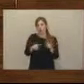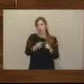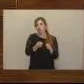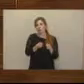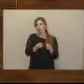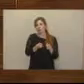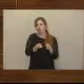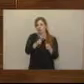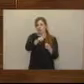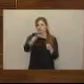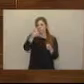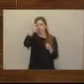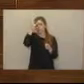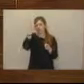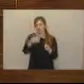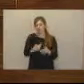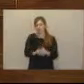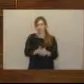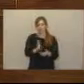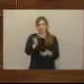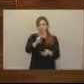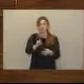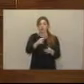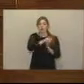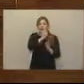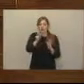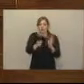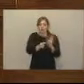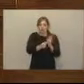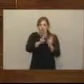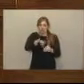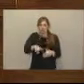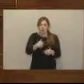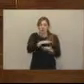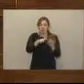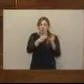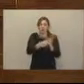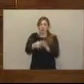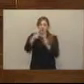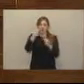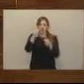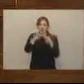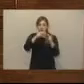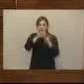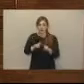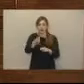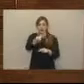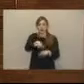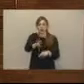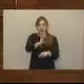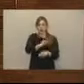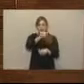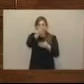respecto al punto uno, en lo que tiene… el último punto, perdón, en lo que tiene que ver con las inspecciones a realizar, que entendemos que ustedes la